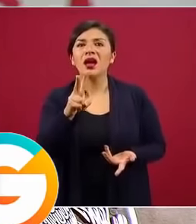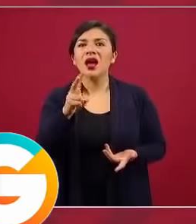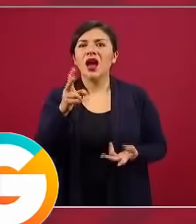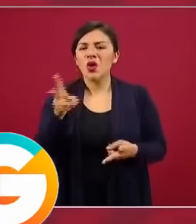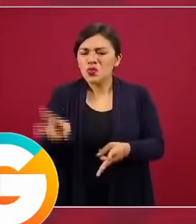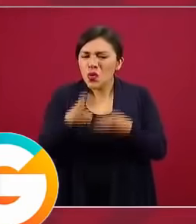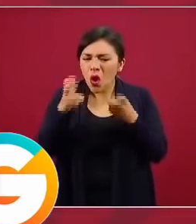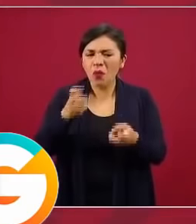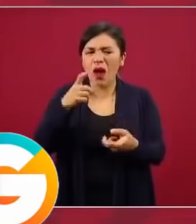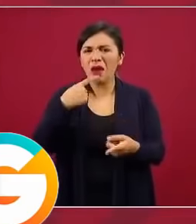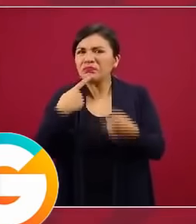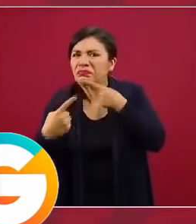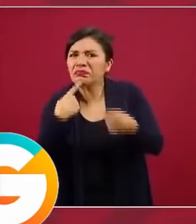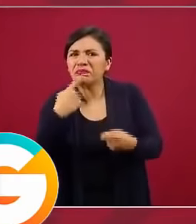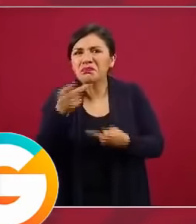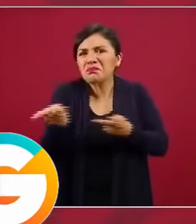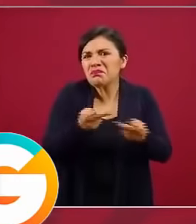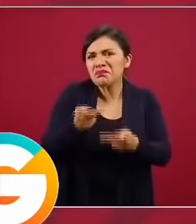tranzas